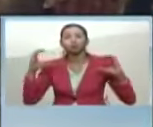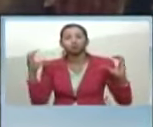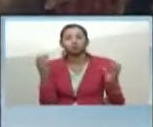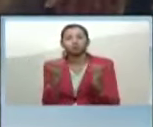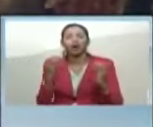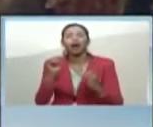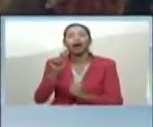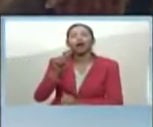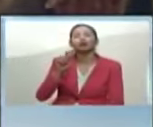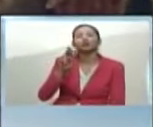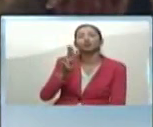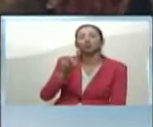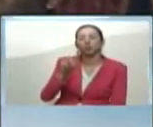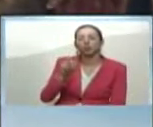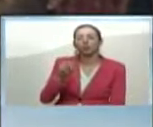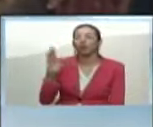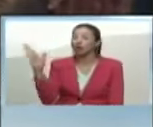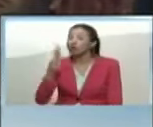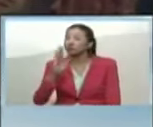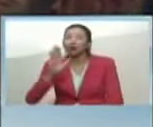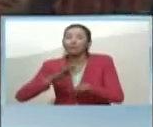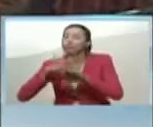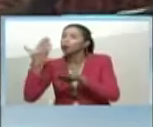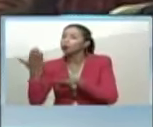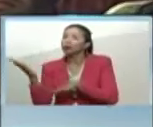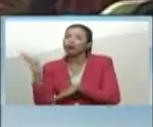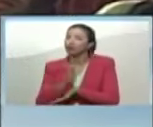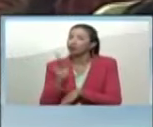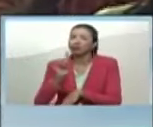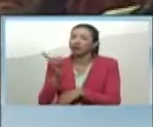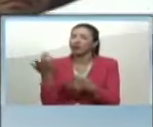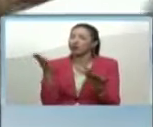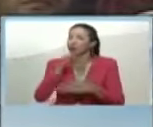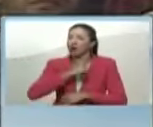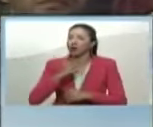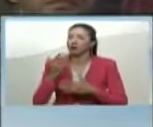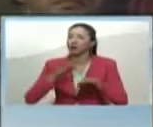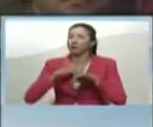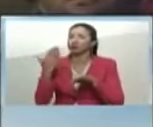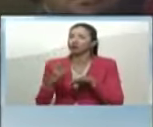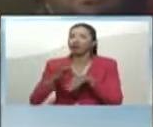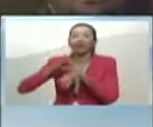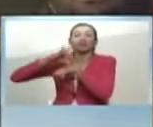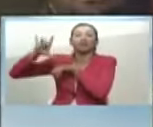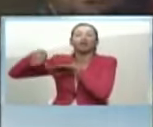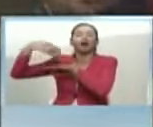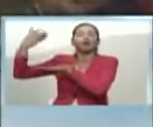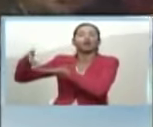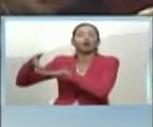bueno, no se arrimaba a Venezuela atún porque... no se dejaba fuera, pues.